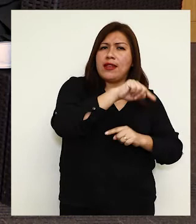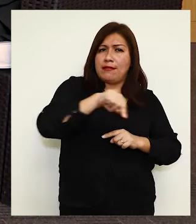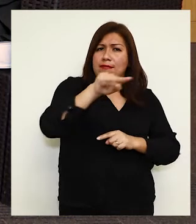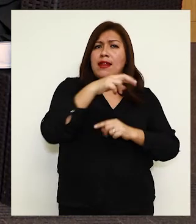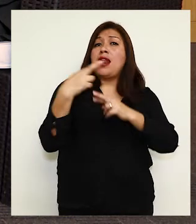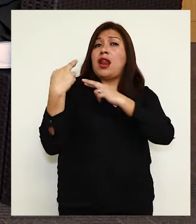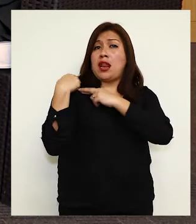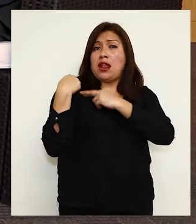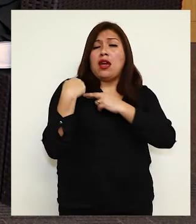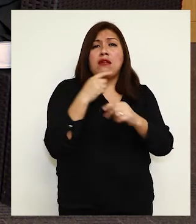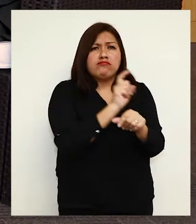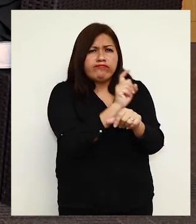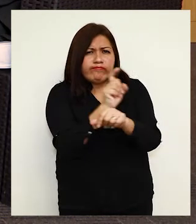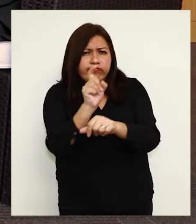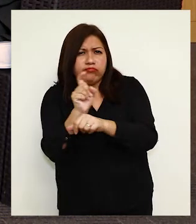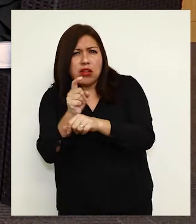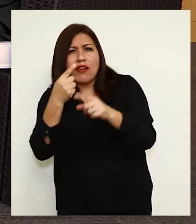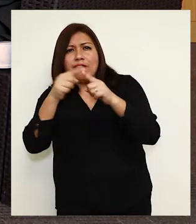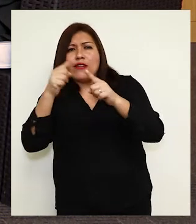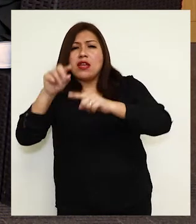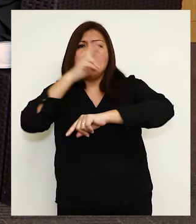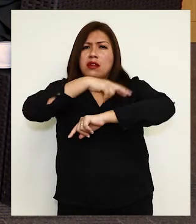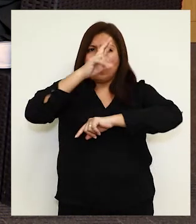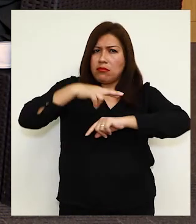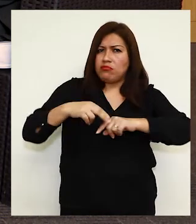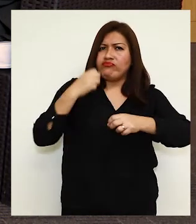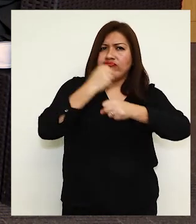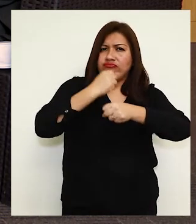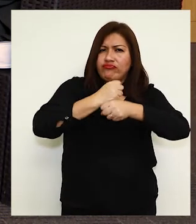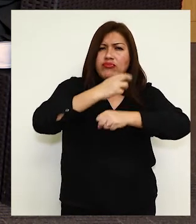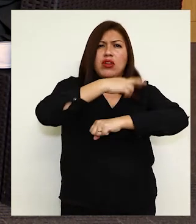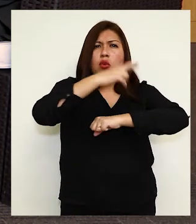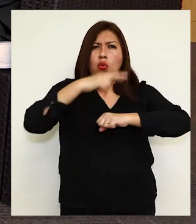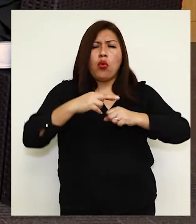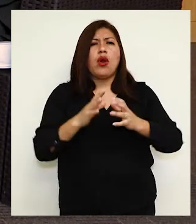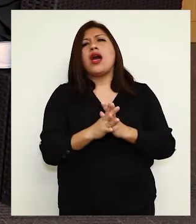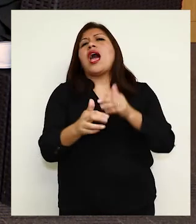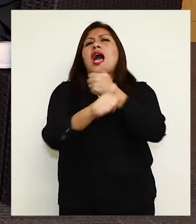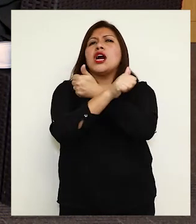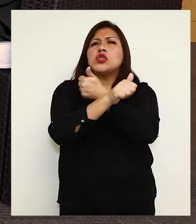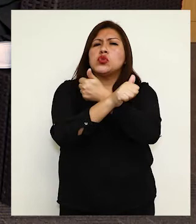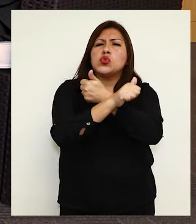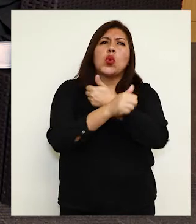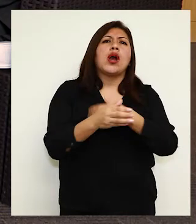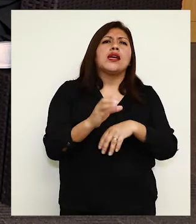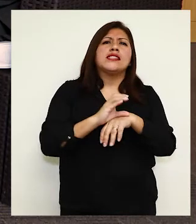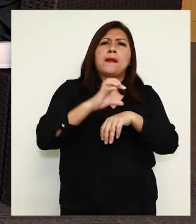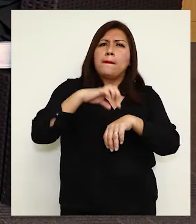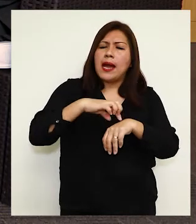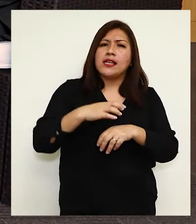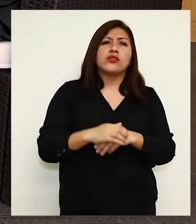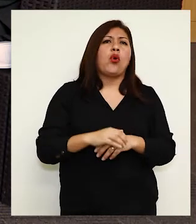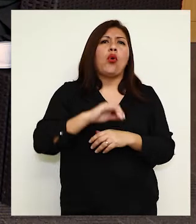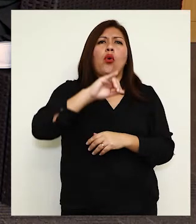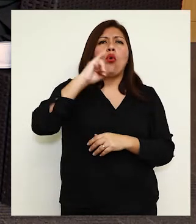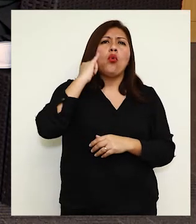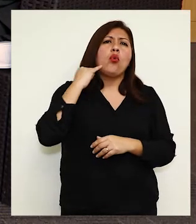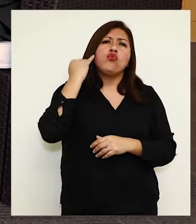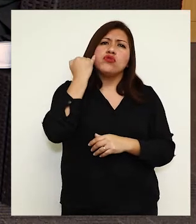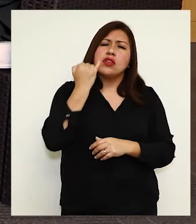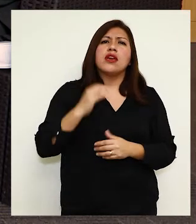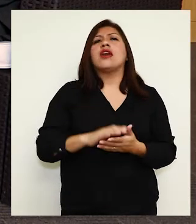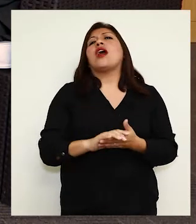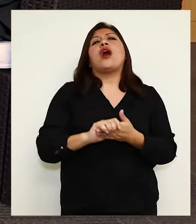profesionales en diferentes regiones. Hemos trabajado con las regiones de Ayacucho, de Pasco, de Junín,